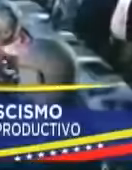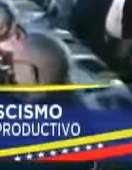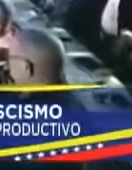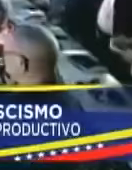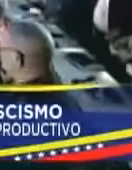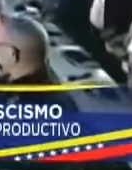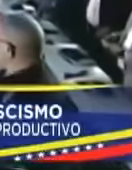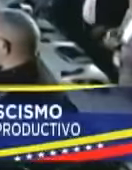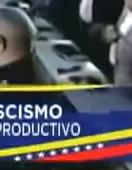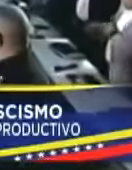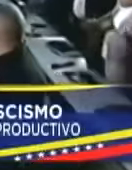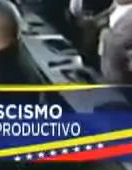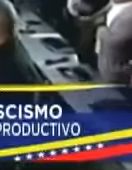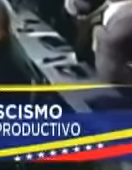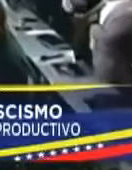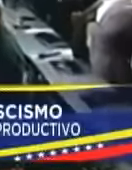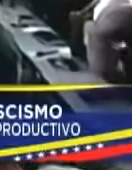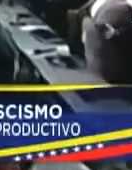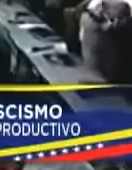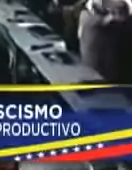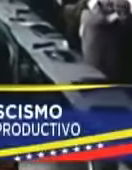Venceremos, gracias, muchas gracias.